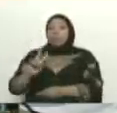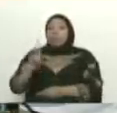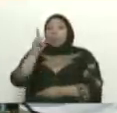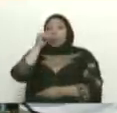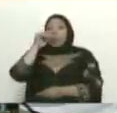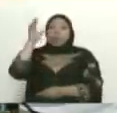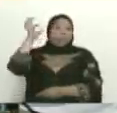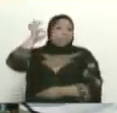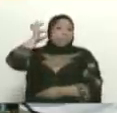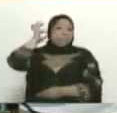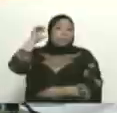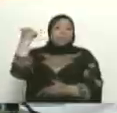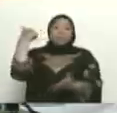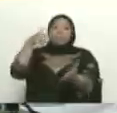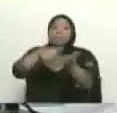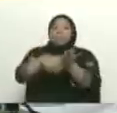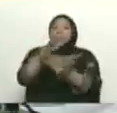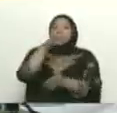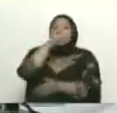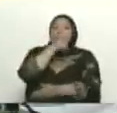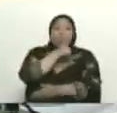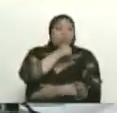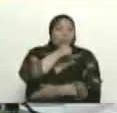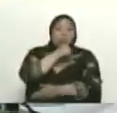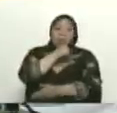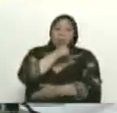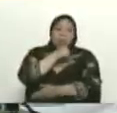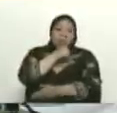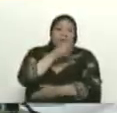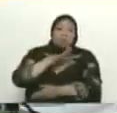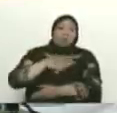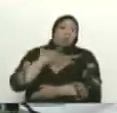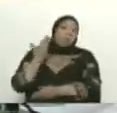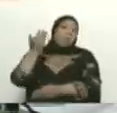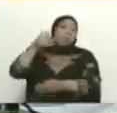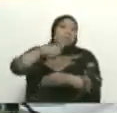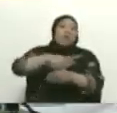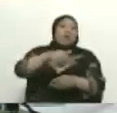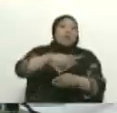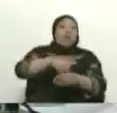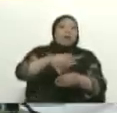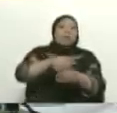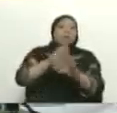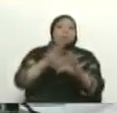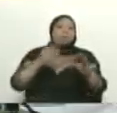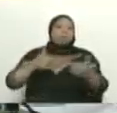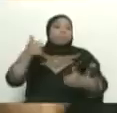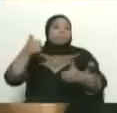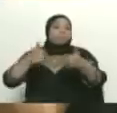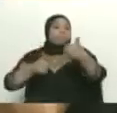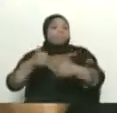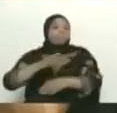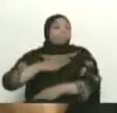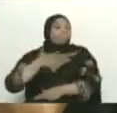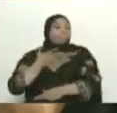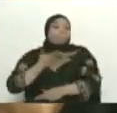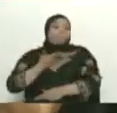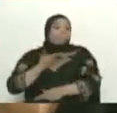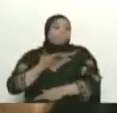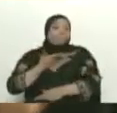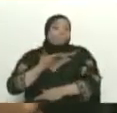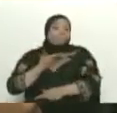no contar con una cédula de identidad, no podían acudir para votar por el candidato de su preferencia. Y eso